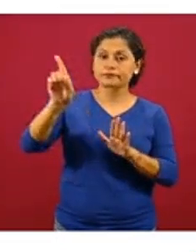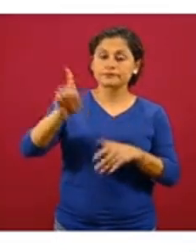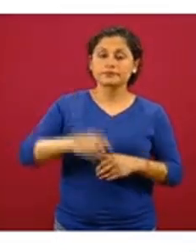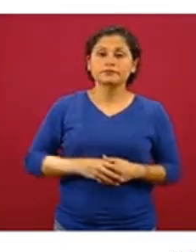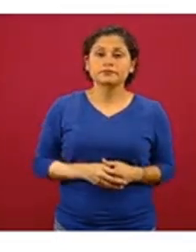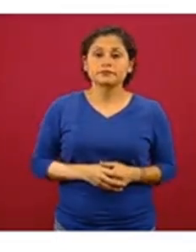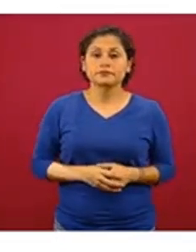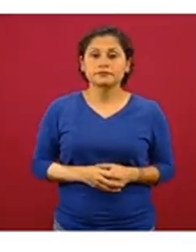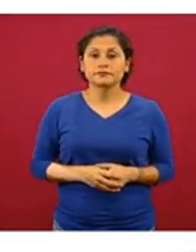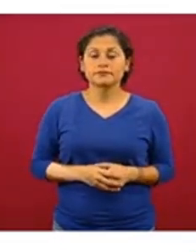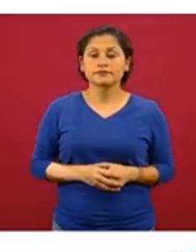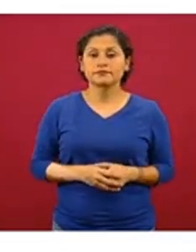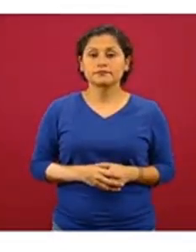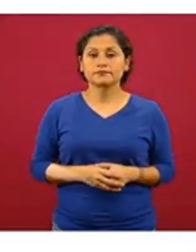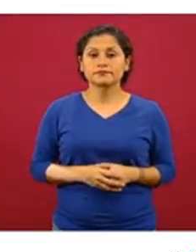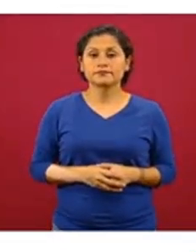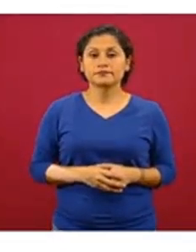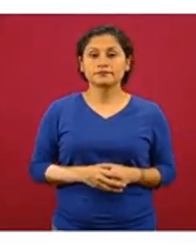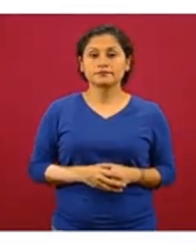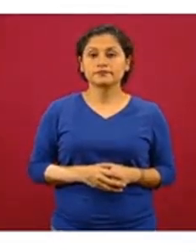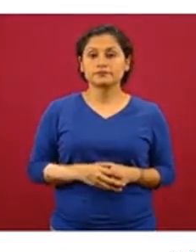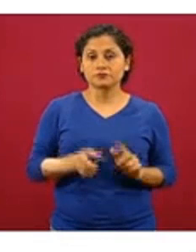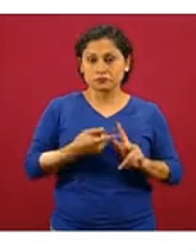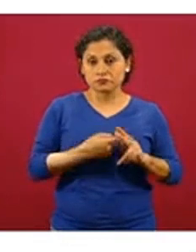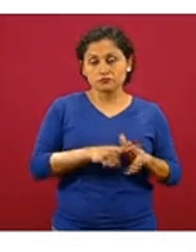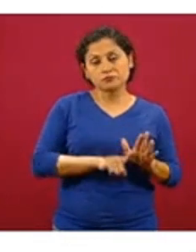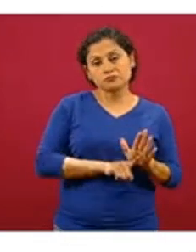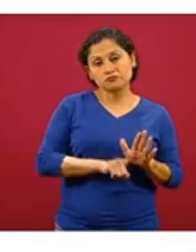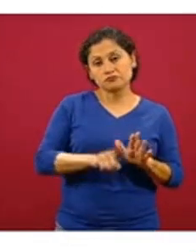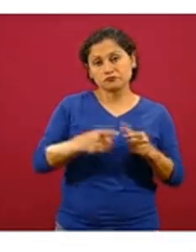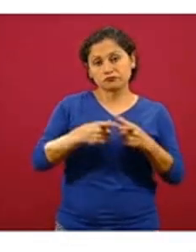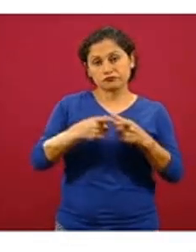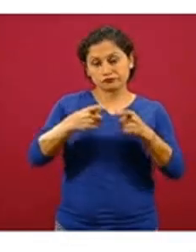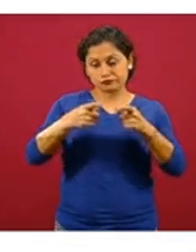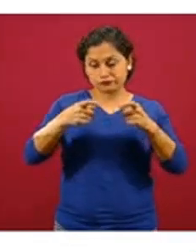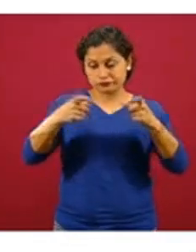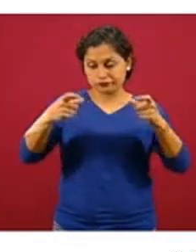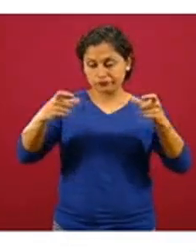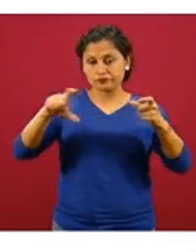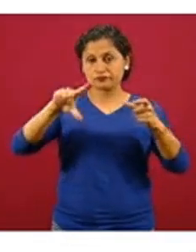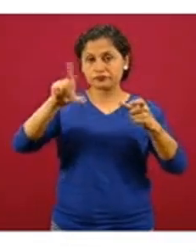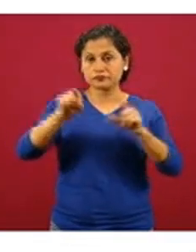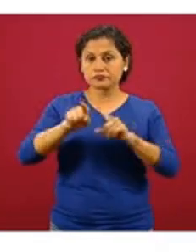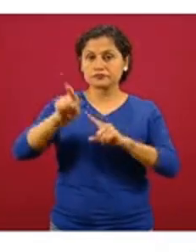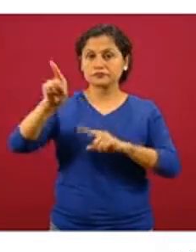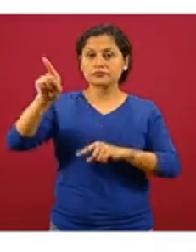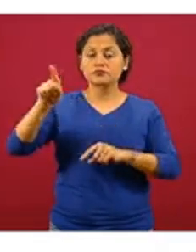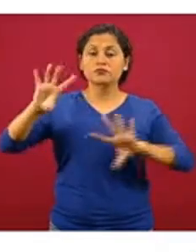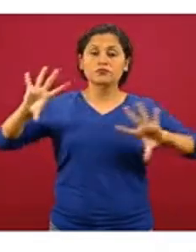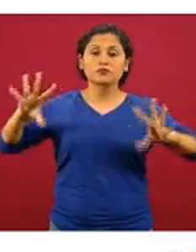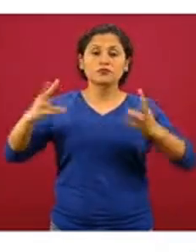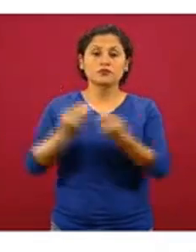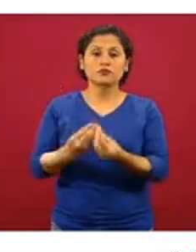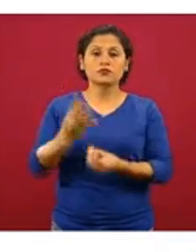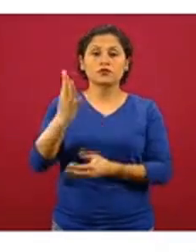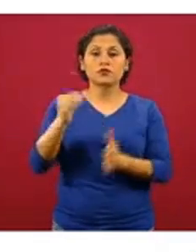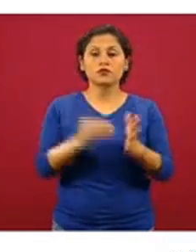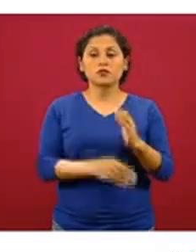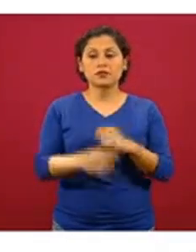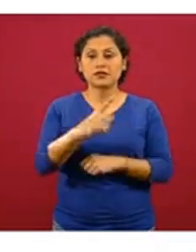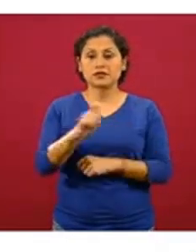el crecimiento exponencial y después continúa este crecimiento exponencial. Hoy se suman 4.147 casos